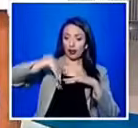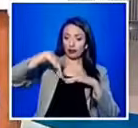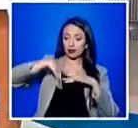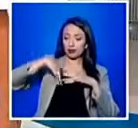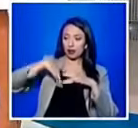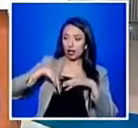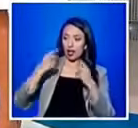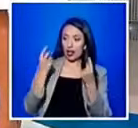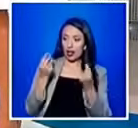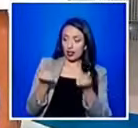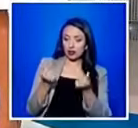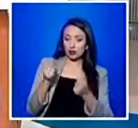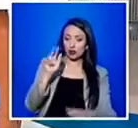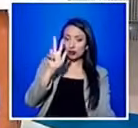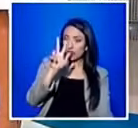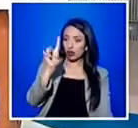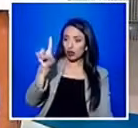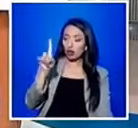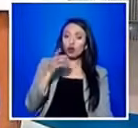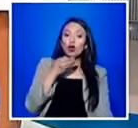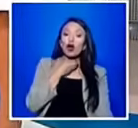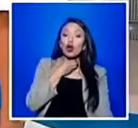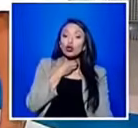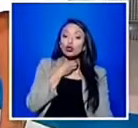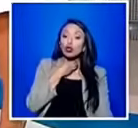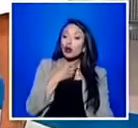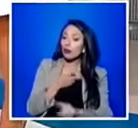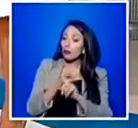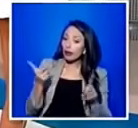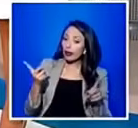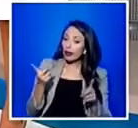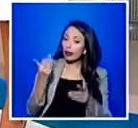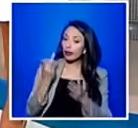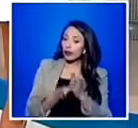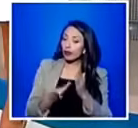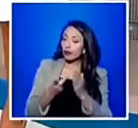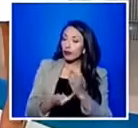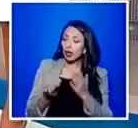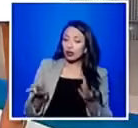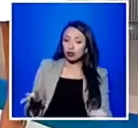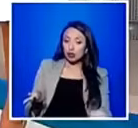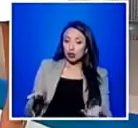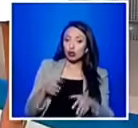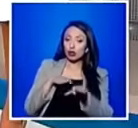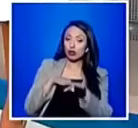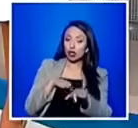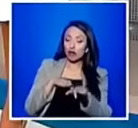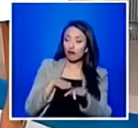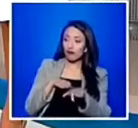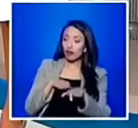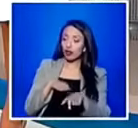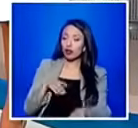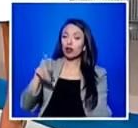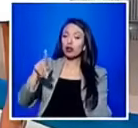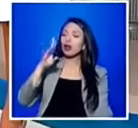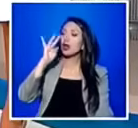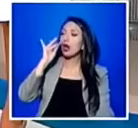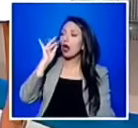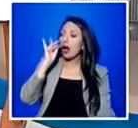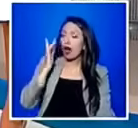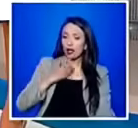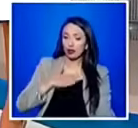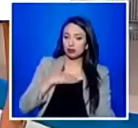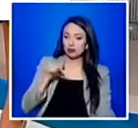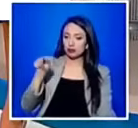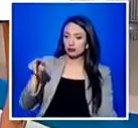iban a estar listos el 31 de agosto. Poco, sí. Pero, ¿qué pasó? ¿Cómo está? También, mira, la congestión vehicular. Alex Ceballos está en el punto